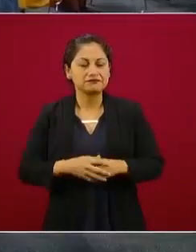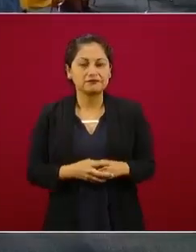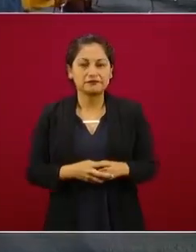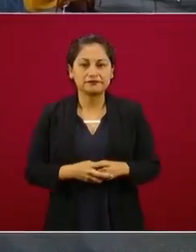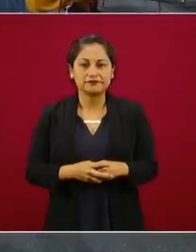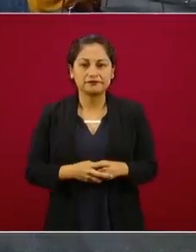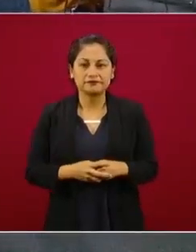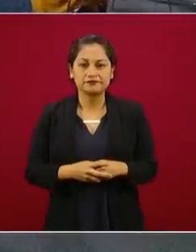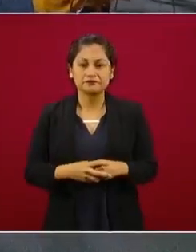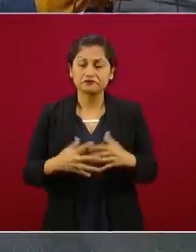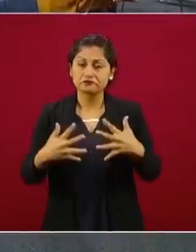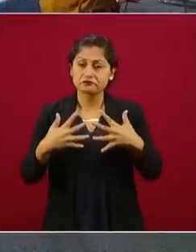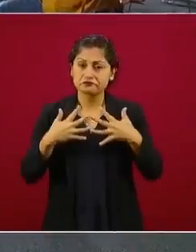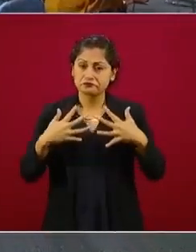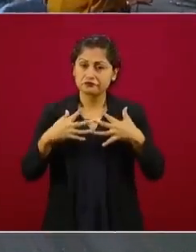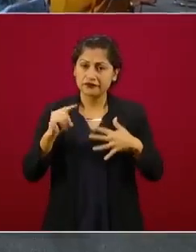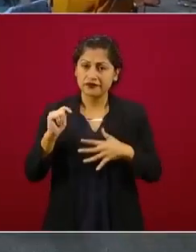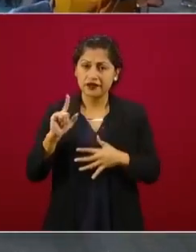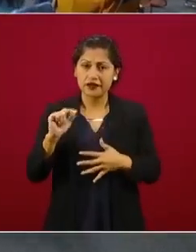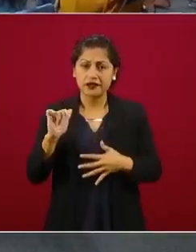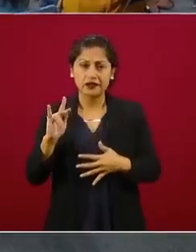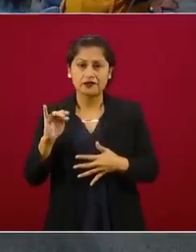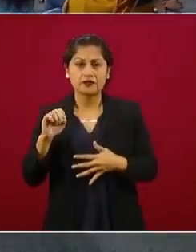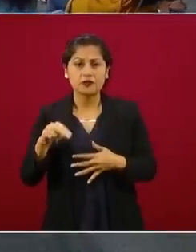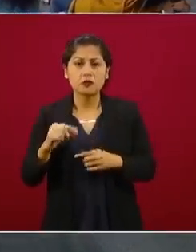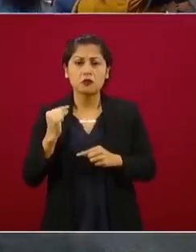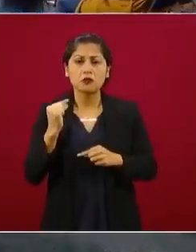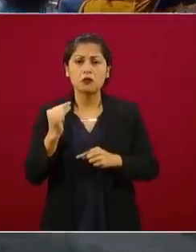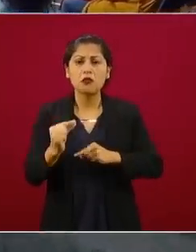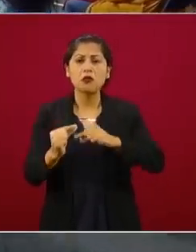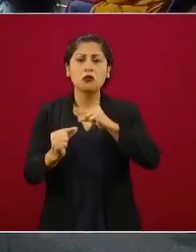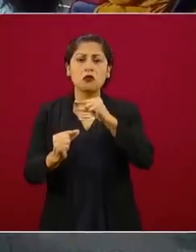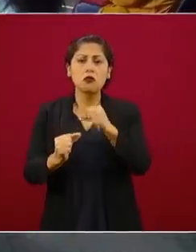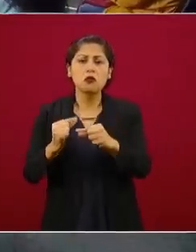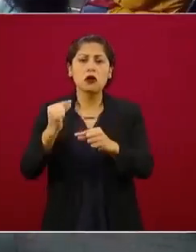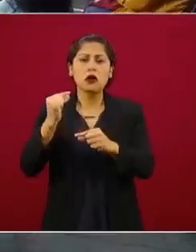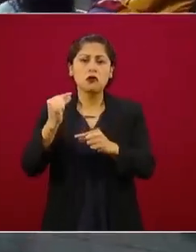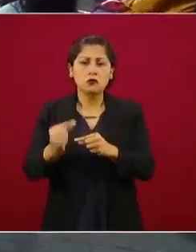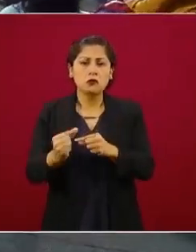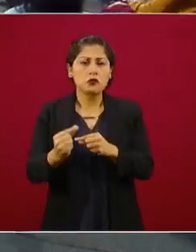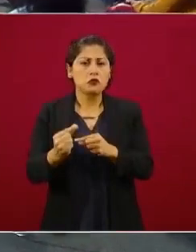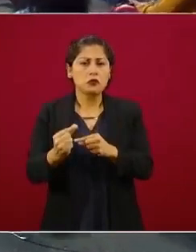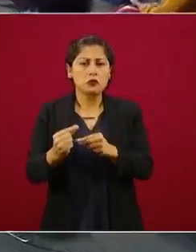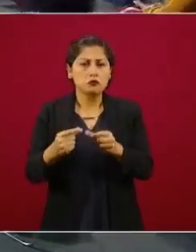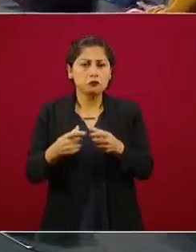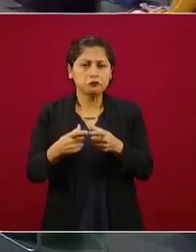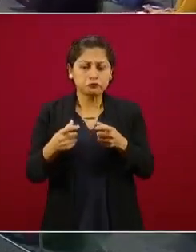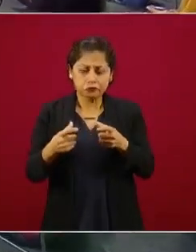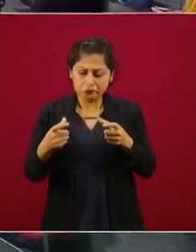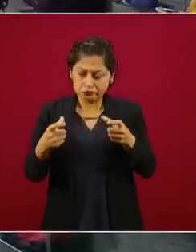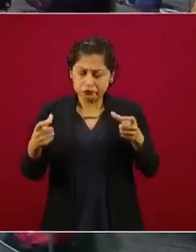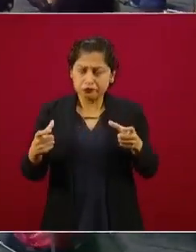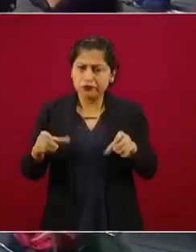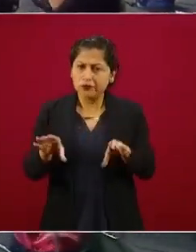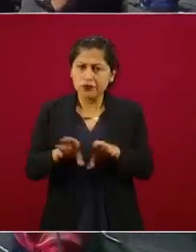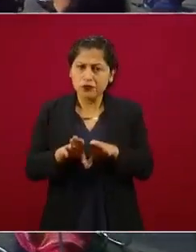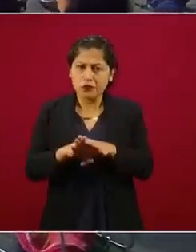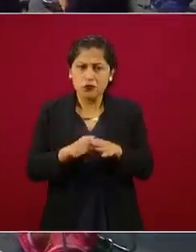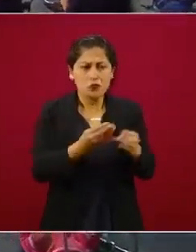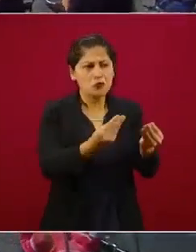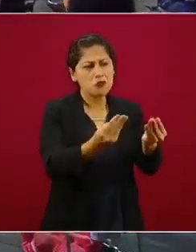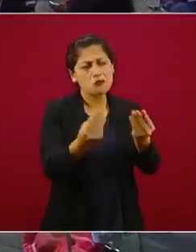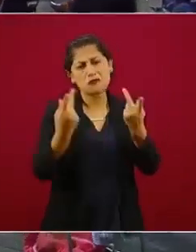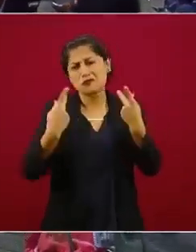ido creando, se ha ido constituyendo con la participación solidaria de millones